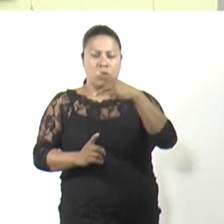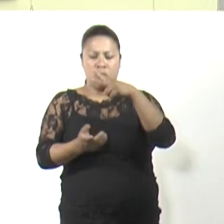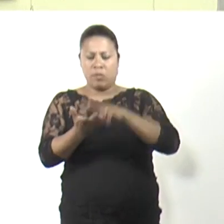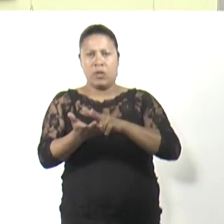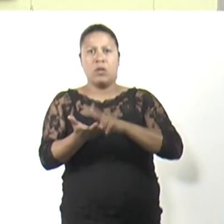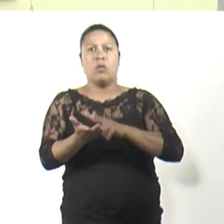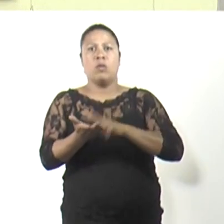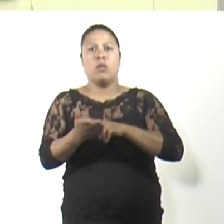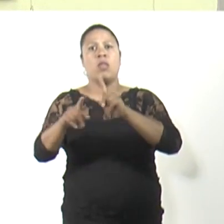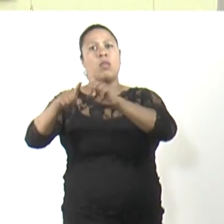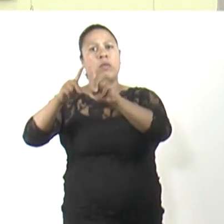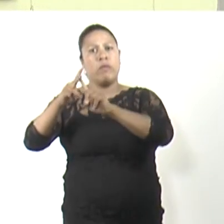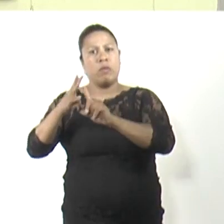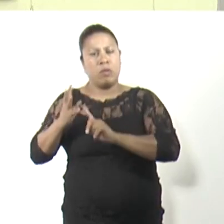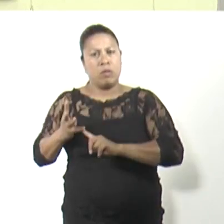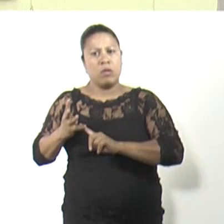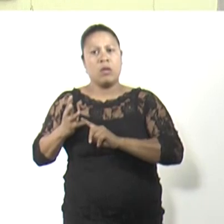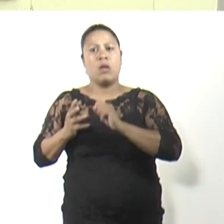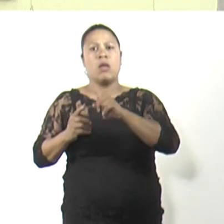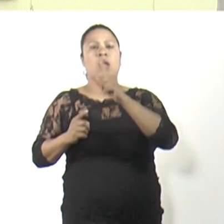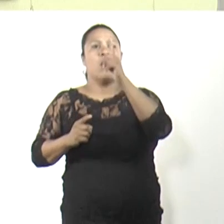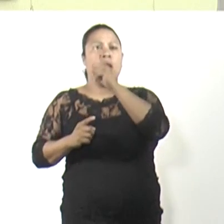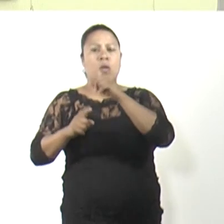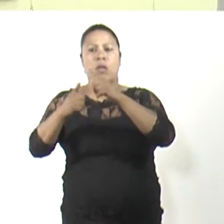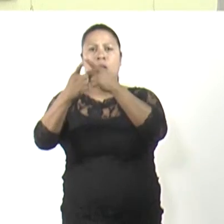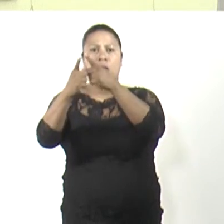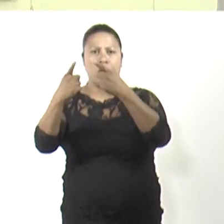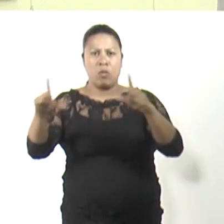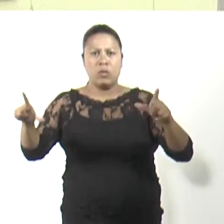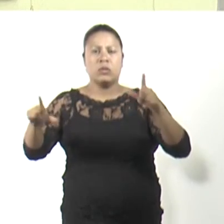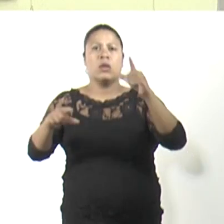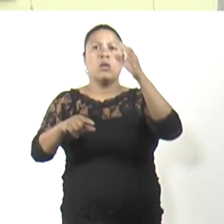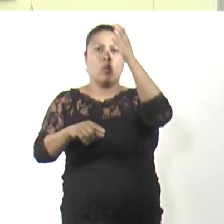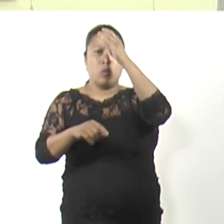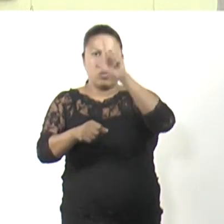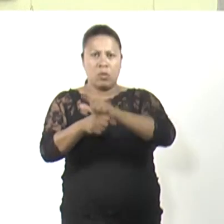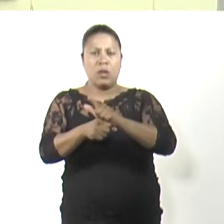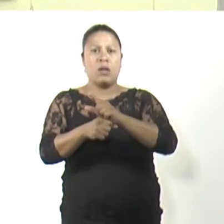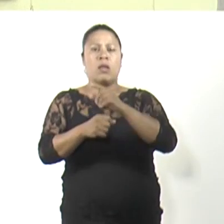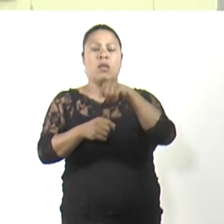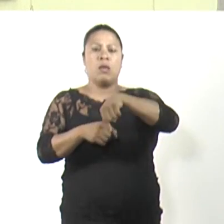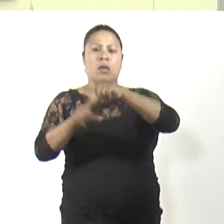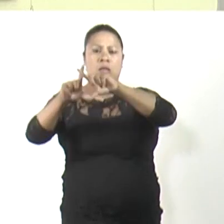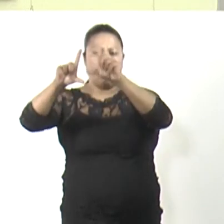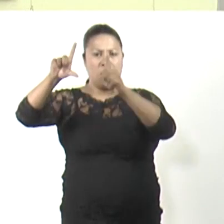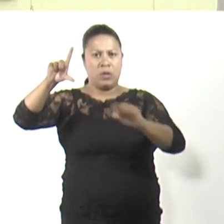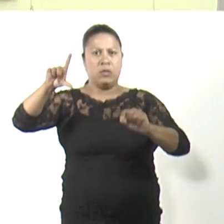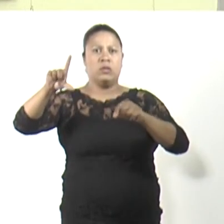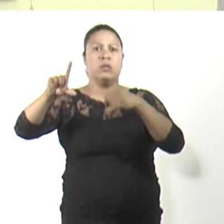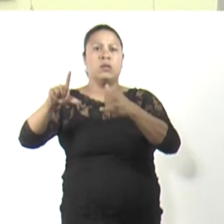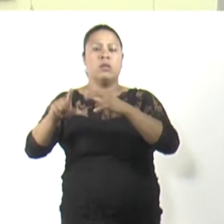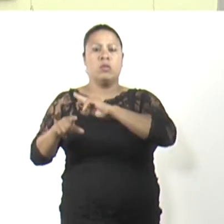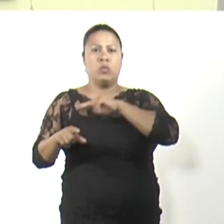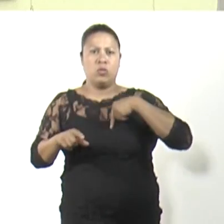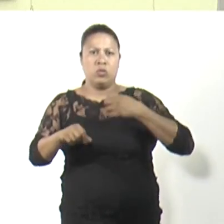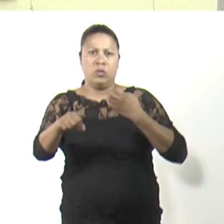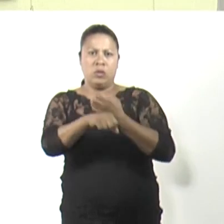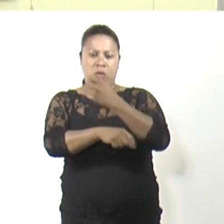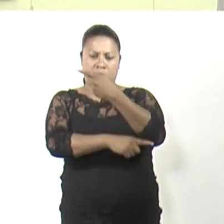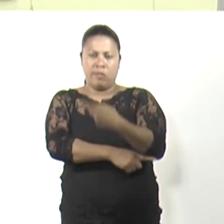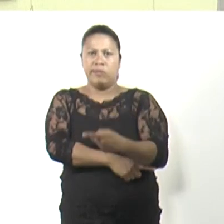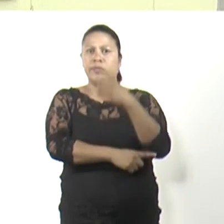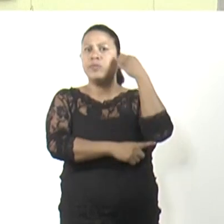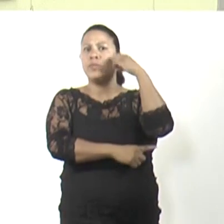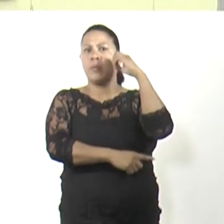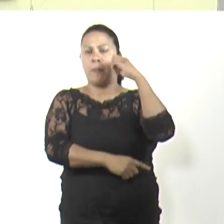la diversidad lingüística y cultural de nuestro país y esencialmente la de nuestro estado.